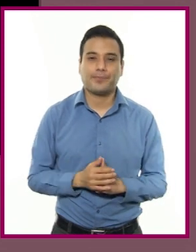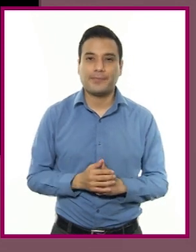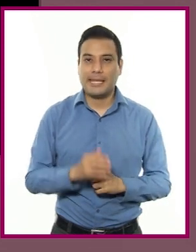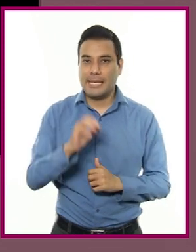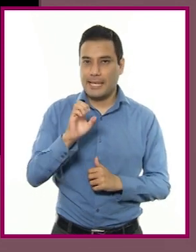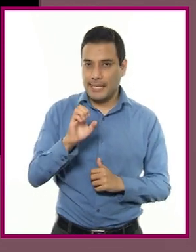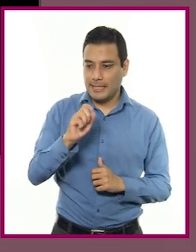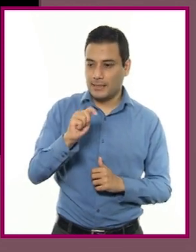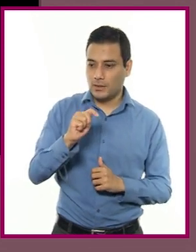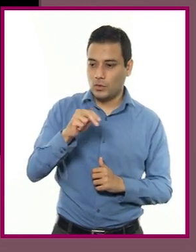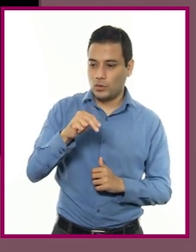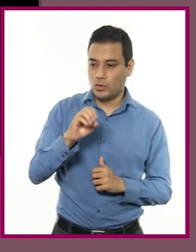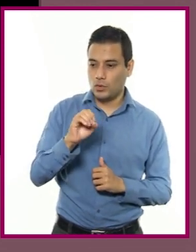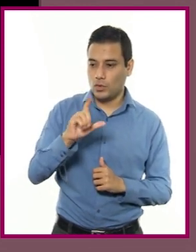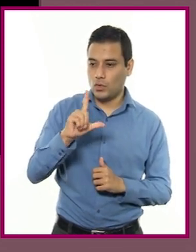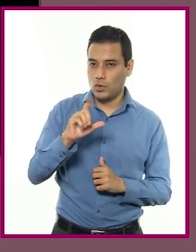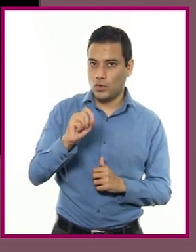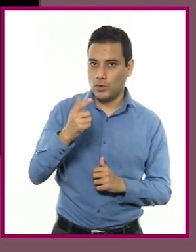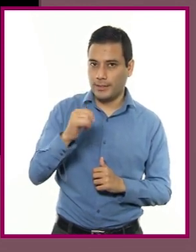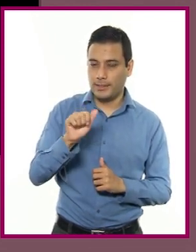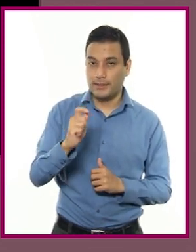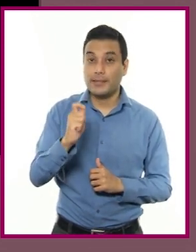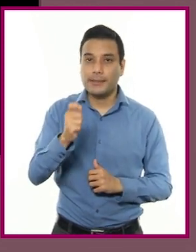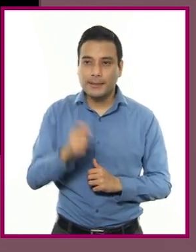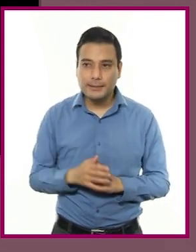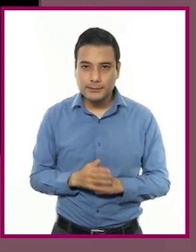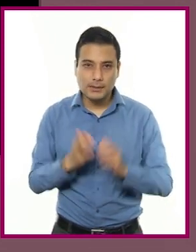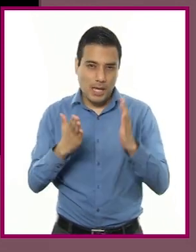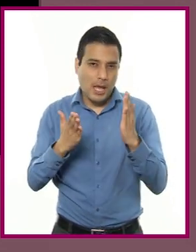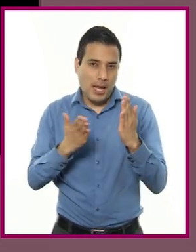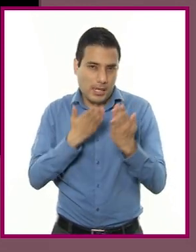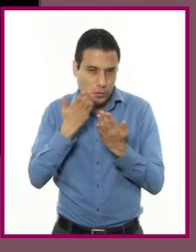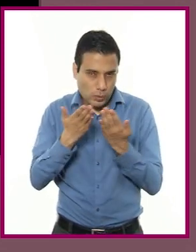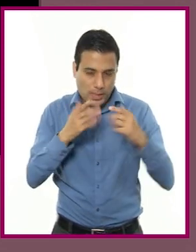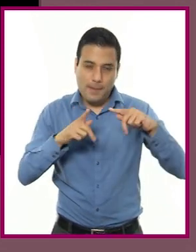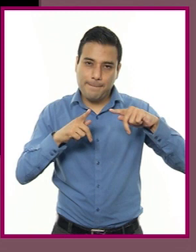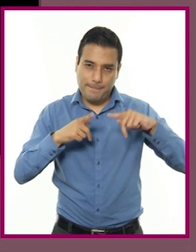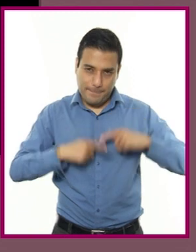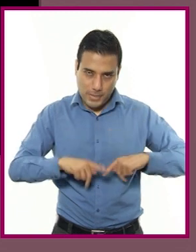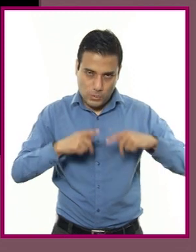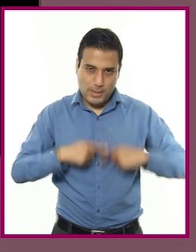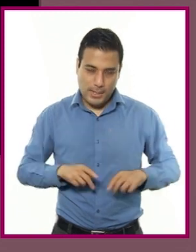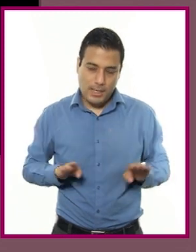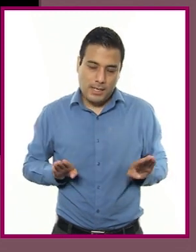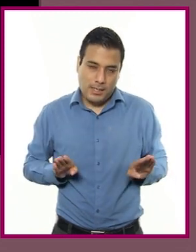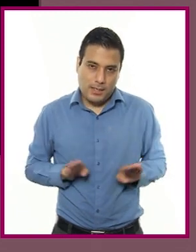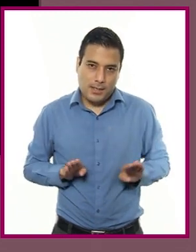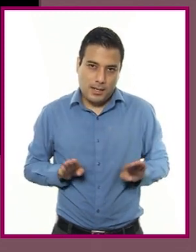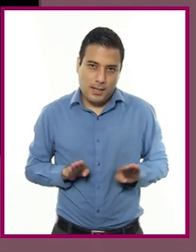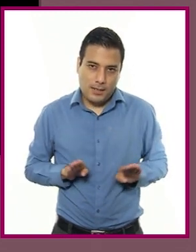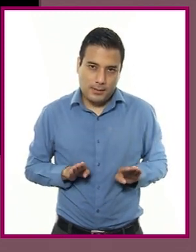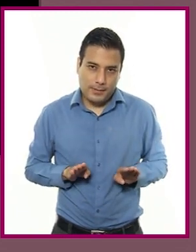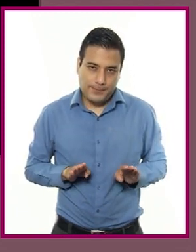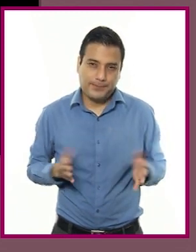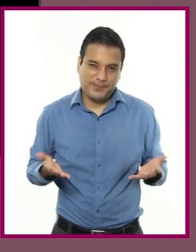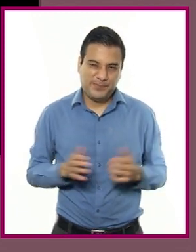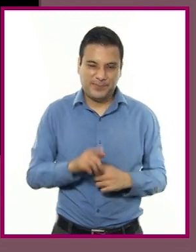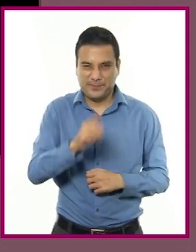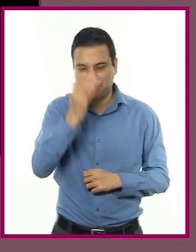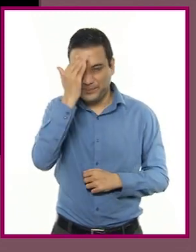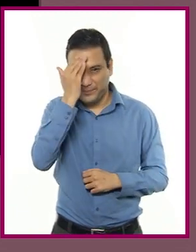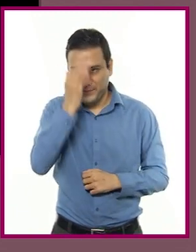las disciplinas antropológicas y eso es muy importante decirlo porque la antropología es esta gran